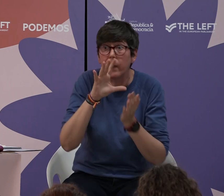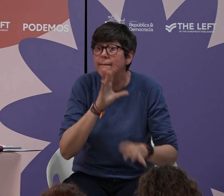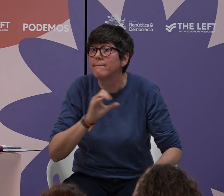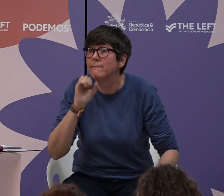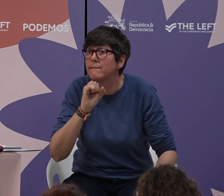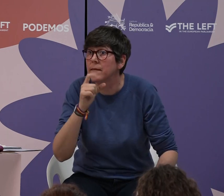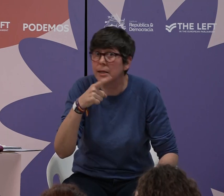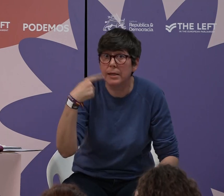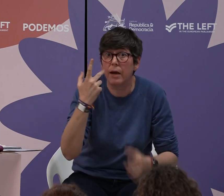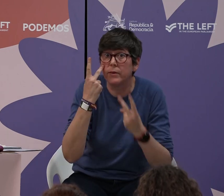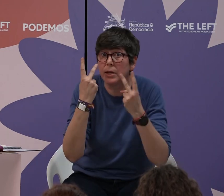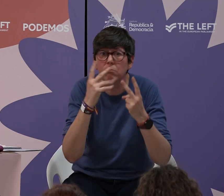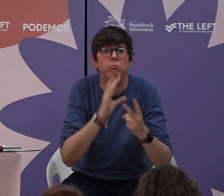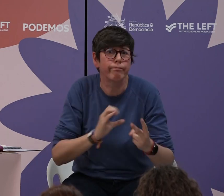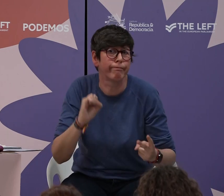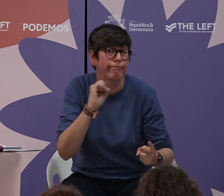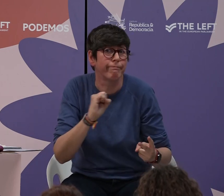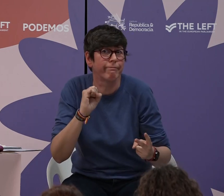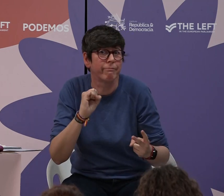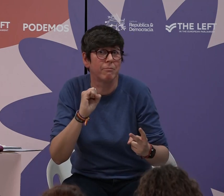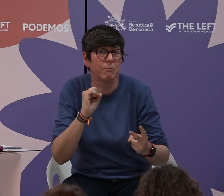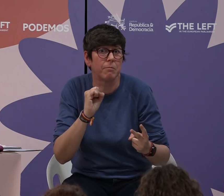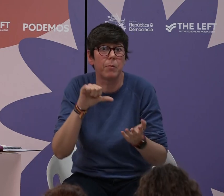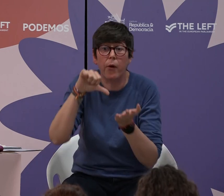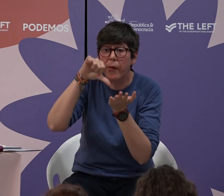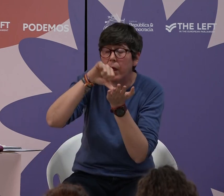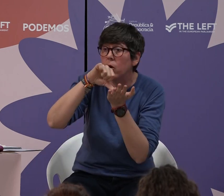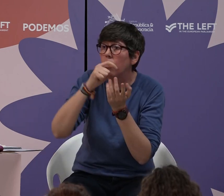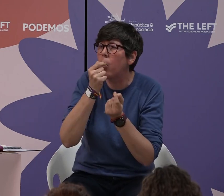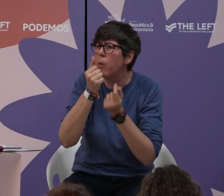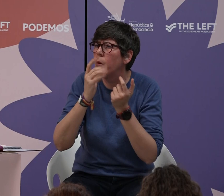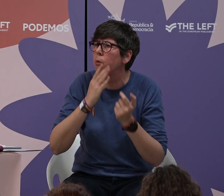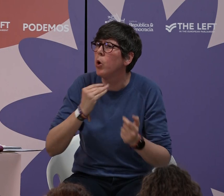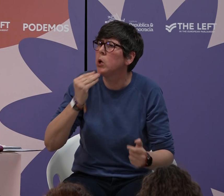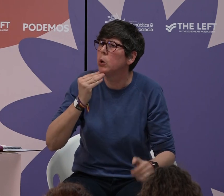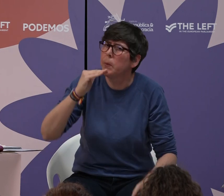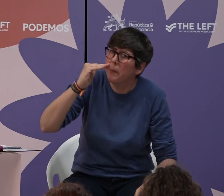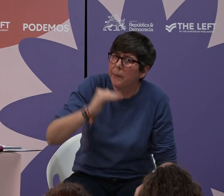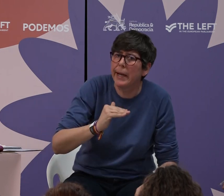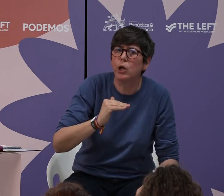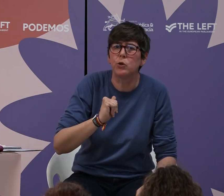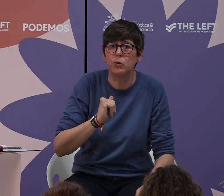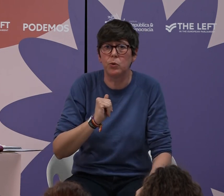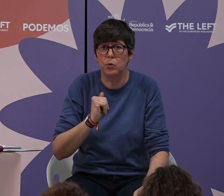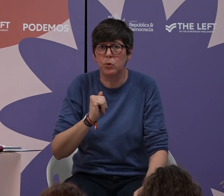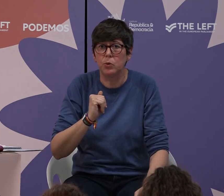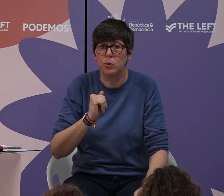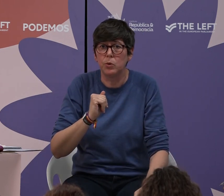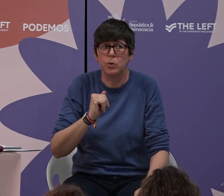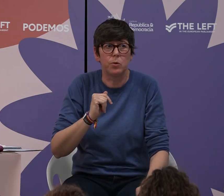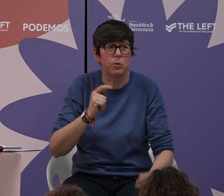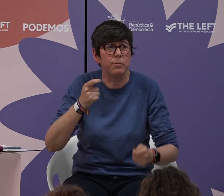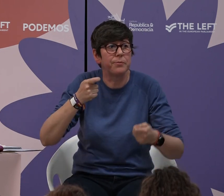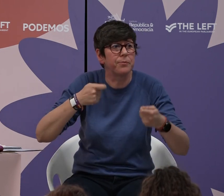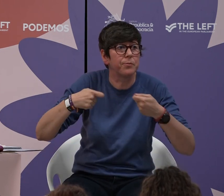poco a poco bueno Esto hacías fantástica sino la conocéis os invito a venir a verla y A disfrutarla pero está